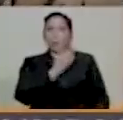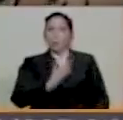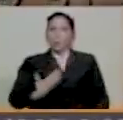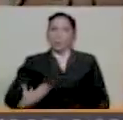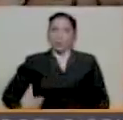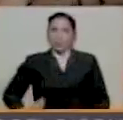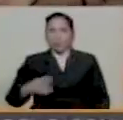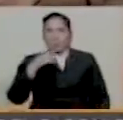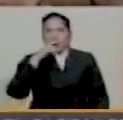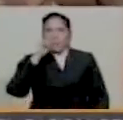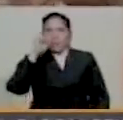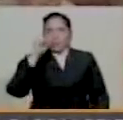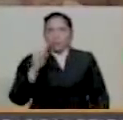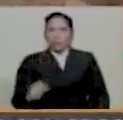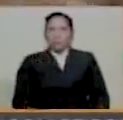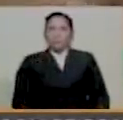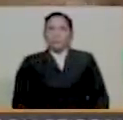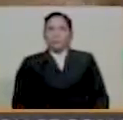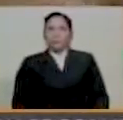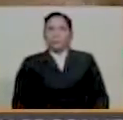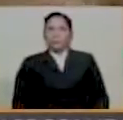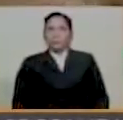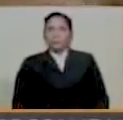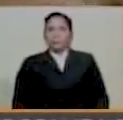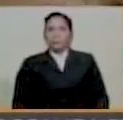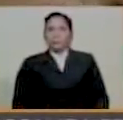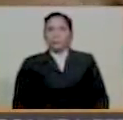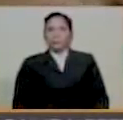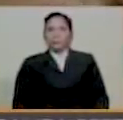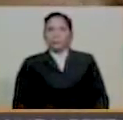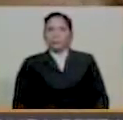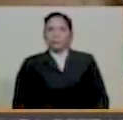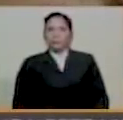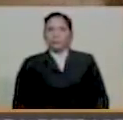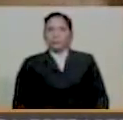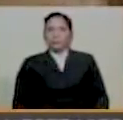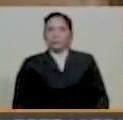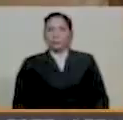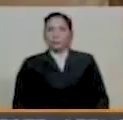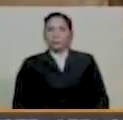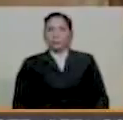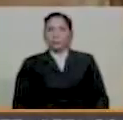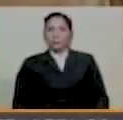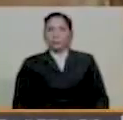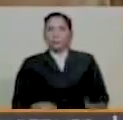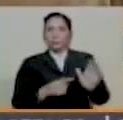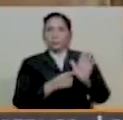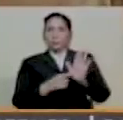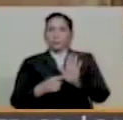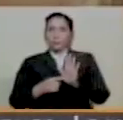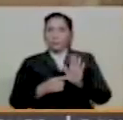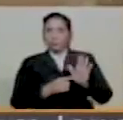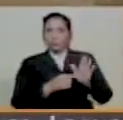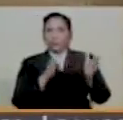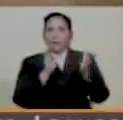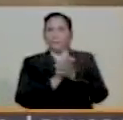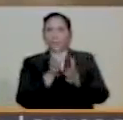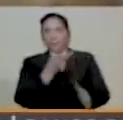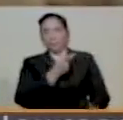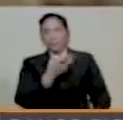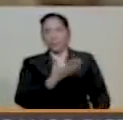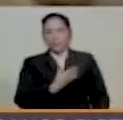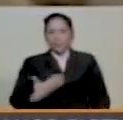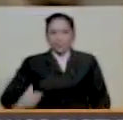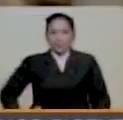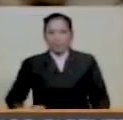República Bolivariana de Venezuela, el compañero Nicolás Maduro Moros, con la presencia de nuestra compañera vicepresidenta